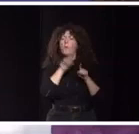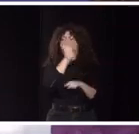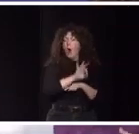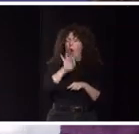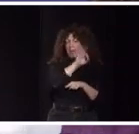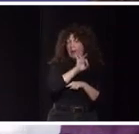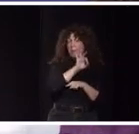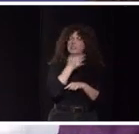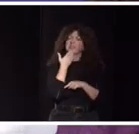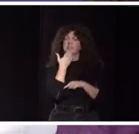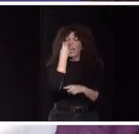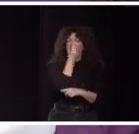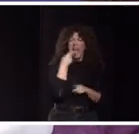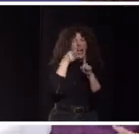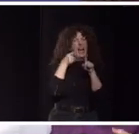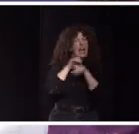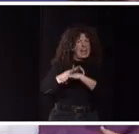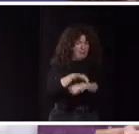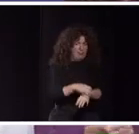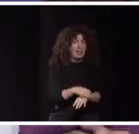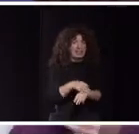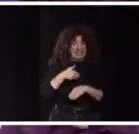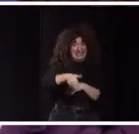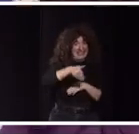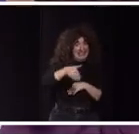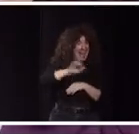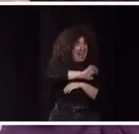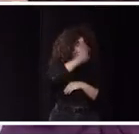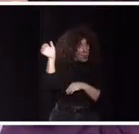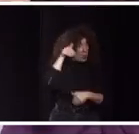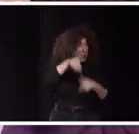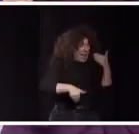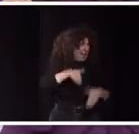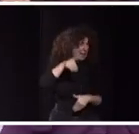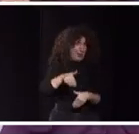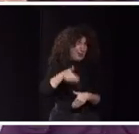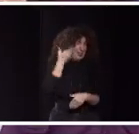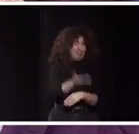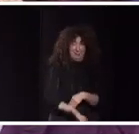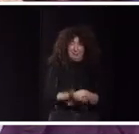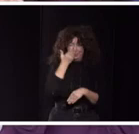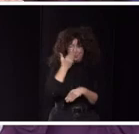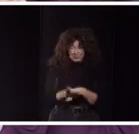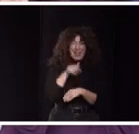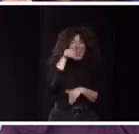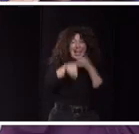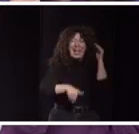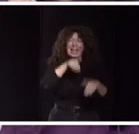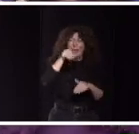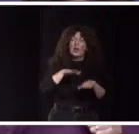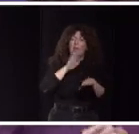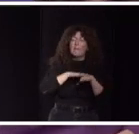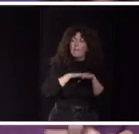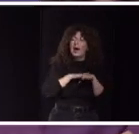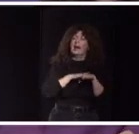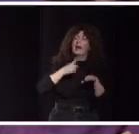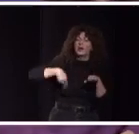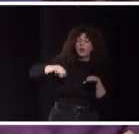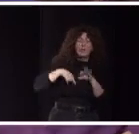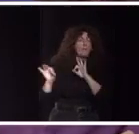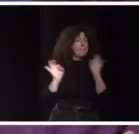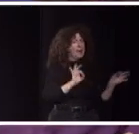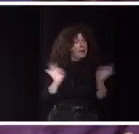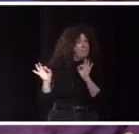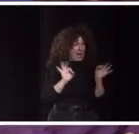Europa, que en unos meses vamos a tener unas elecciones europeas que son cruciales, que son determinantes para las que nos tenemos que ir